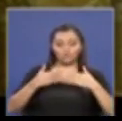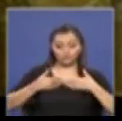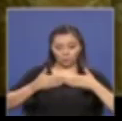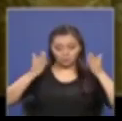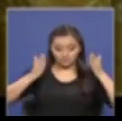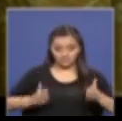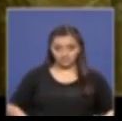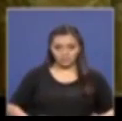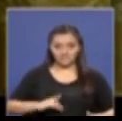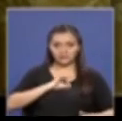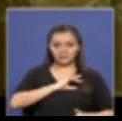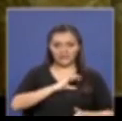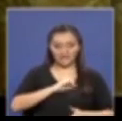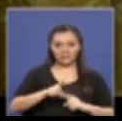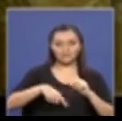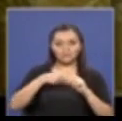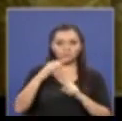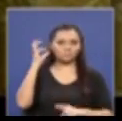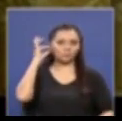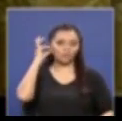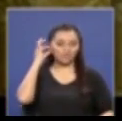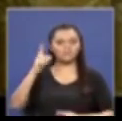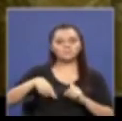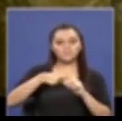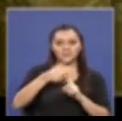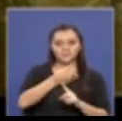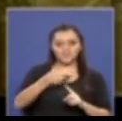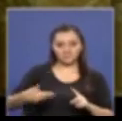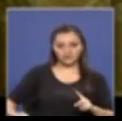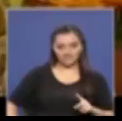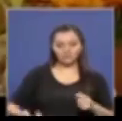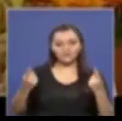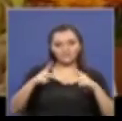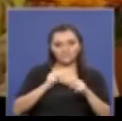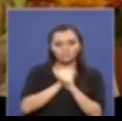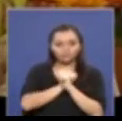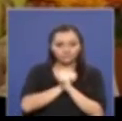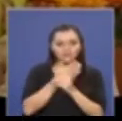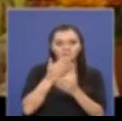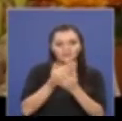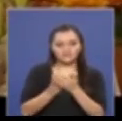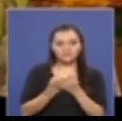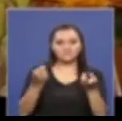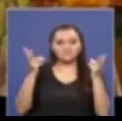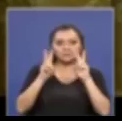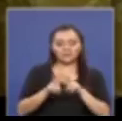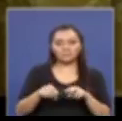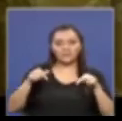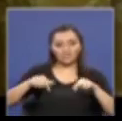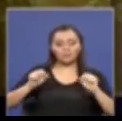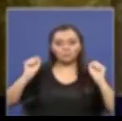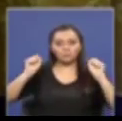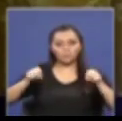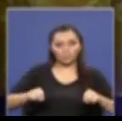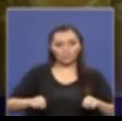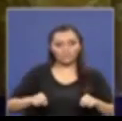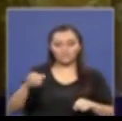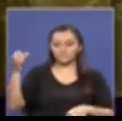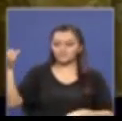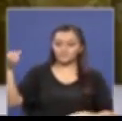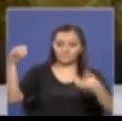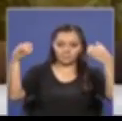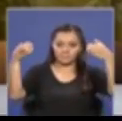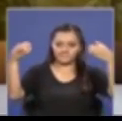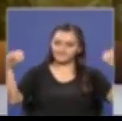chilena, como mujer y como presidenta de mi país el cariño que aquí le tienen. Entonces quiero que podamos levantar nuestras